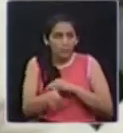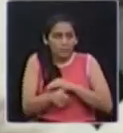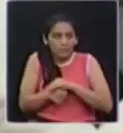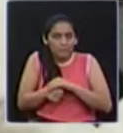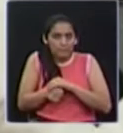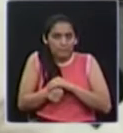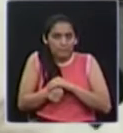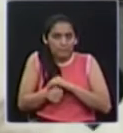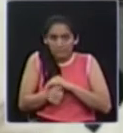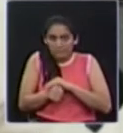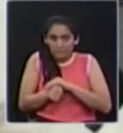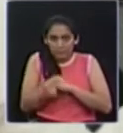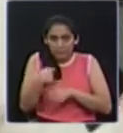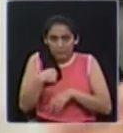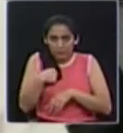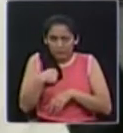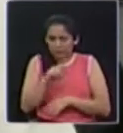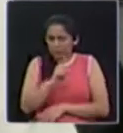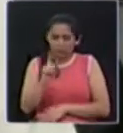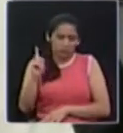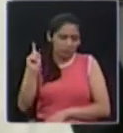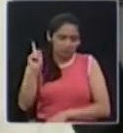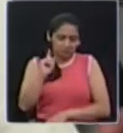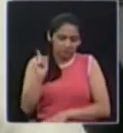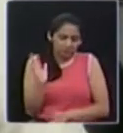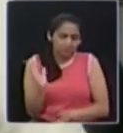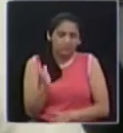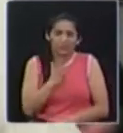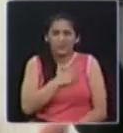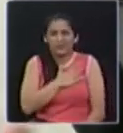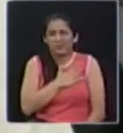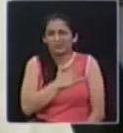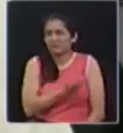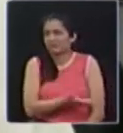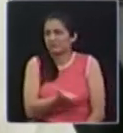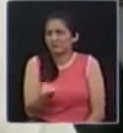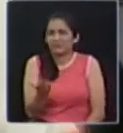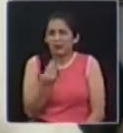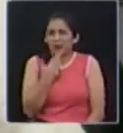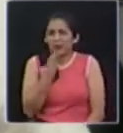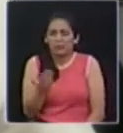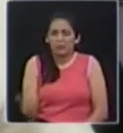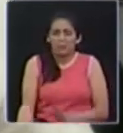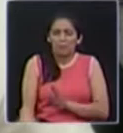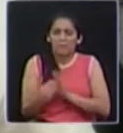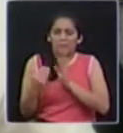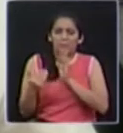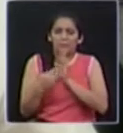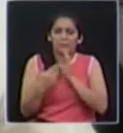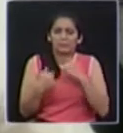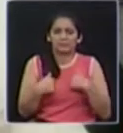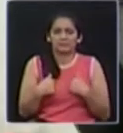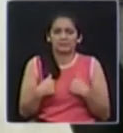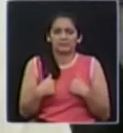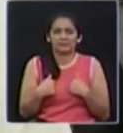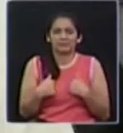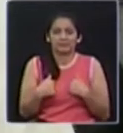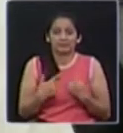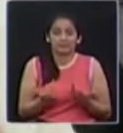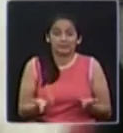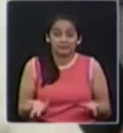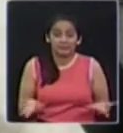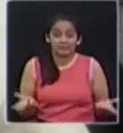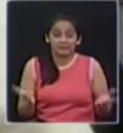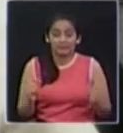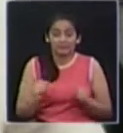Yo no tengo que ocultarme. De manera que me da pena que me sigan, digamos. Deben seguirme mejor, porque hay algunas citas